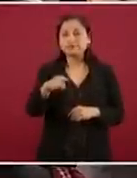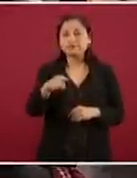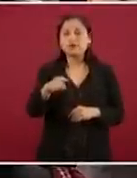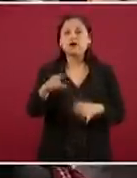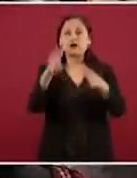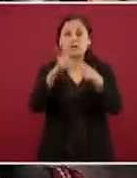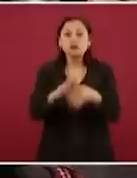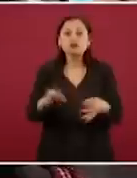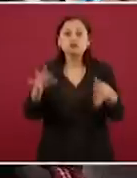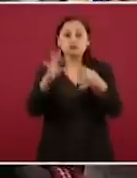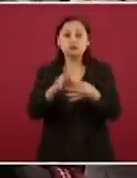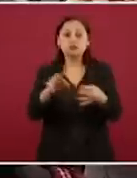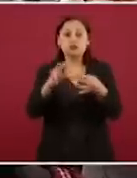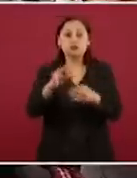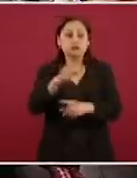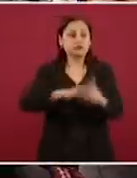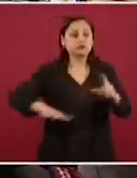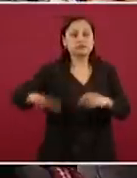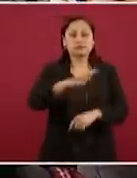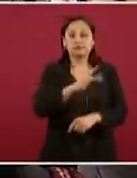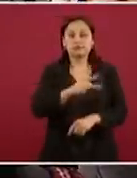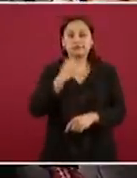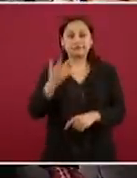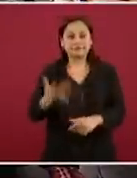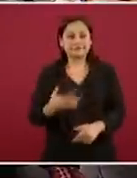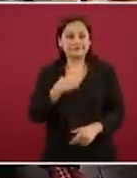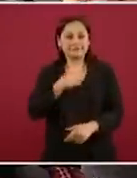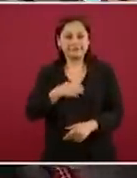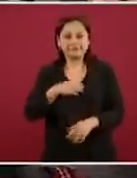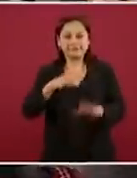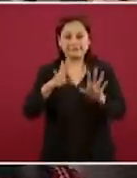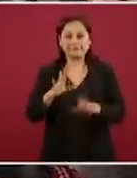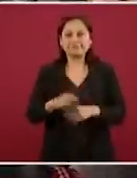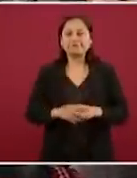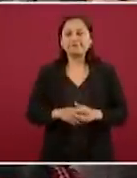documentar nuestro optimismo, diría Monse.